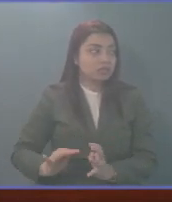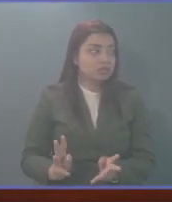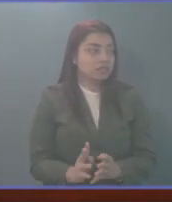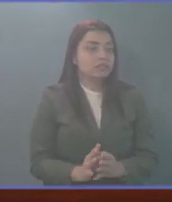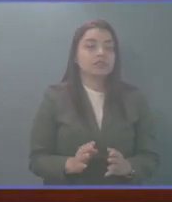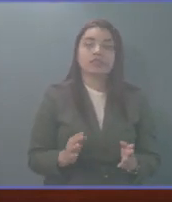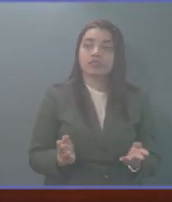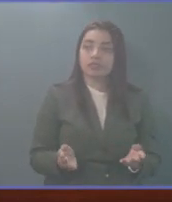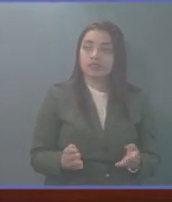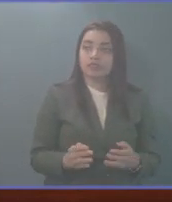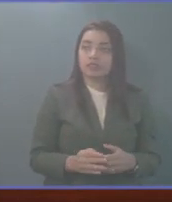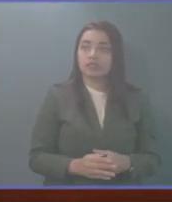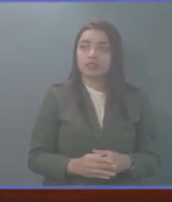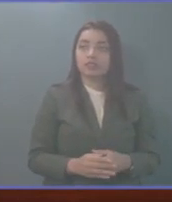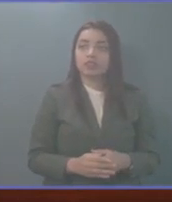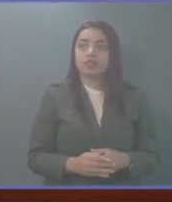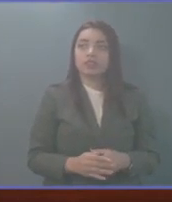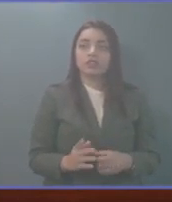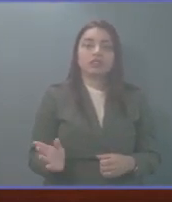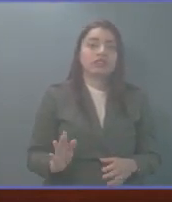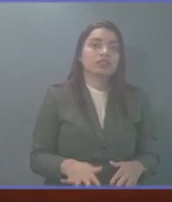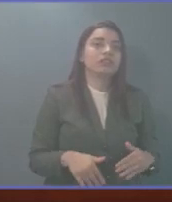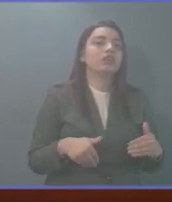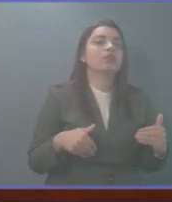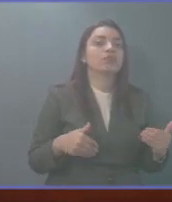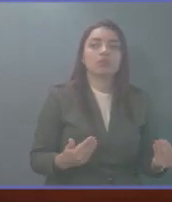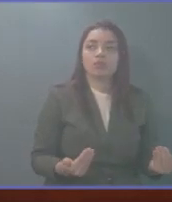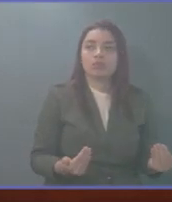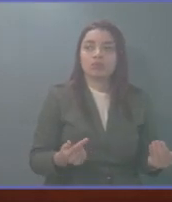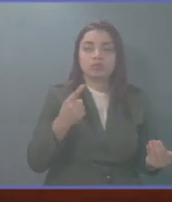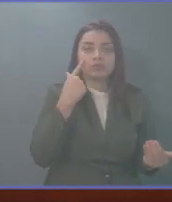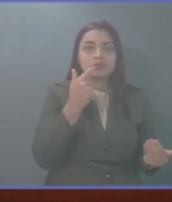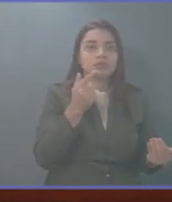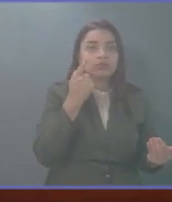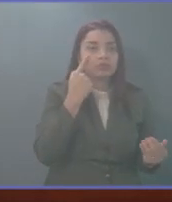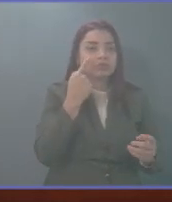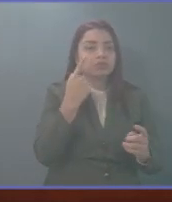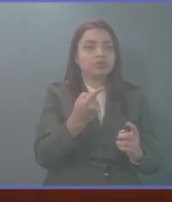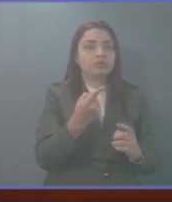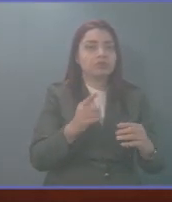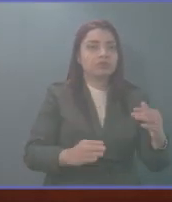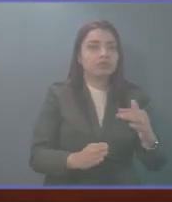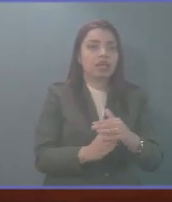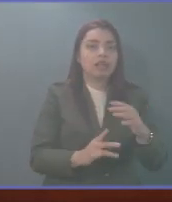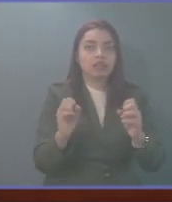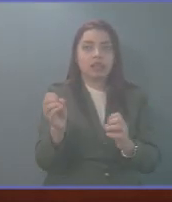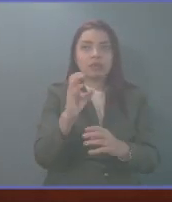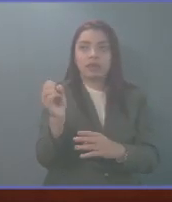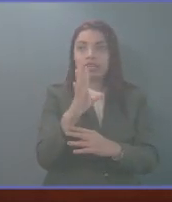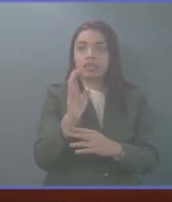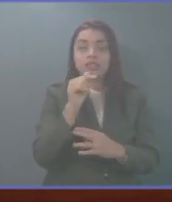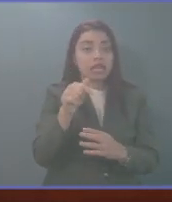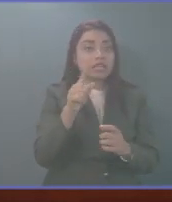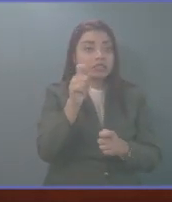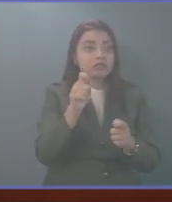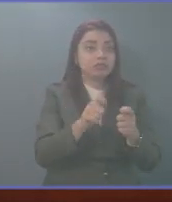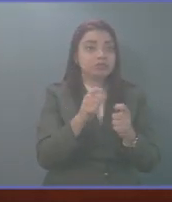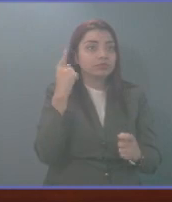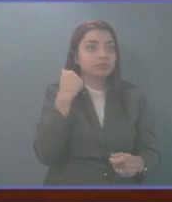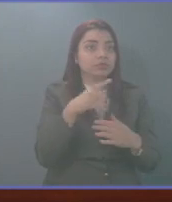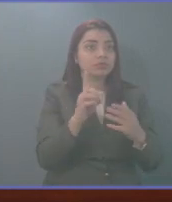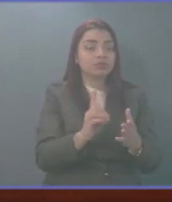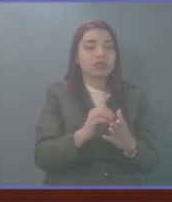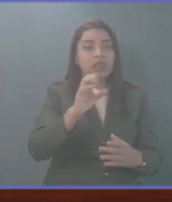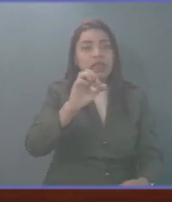Mire, perdón. ¿Y por qué se dio tarde la emergencia? A eso se refiere el diputado